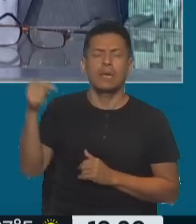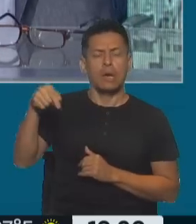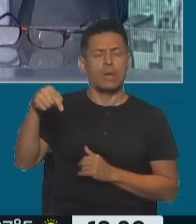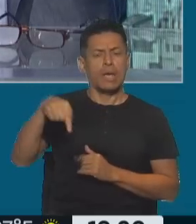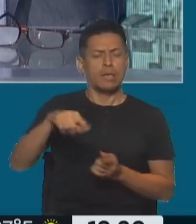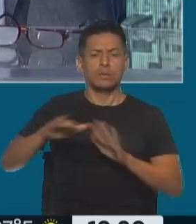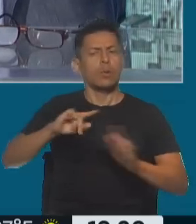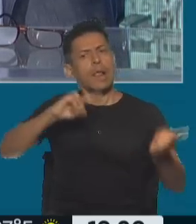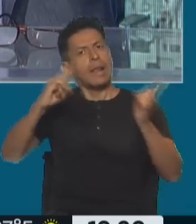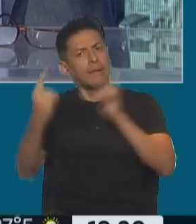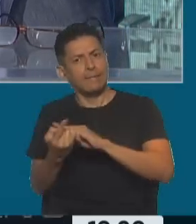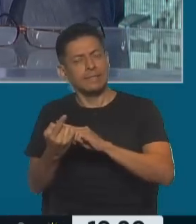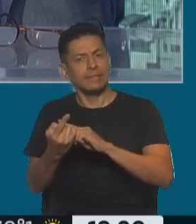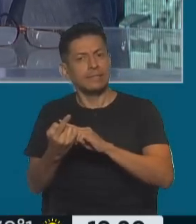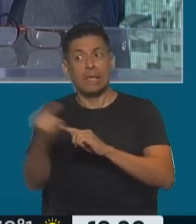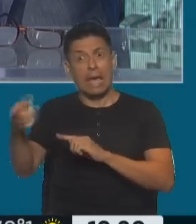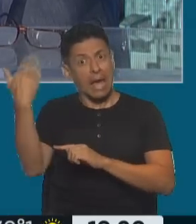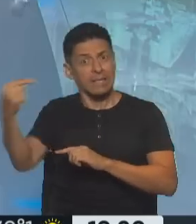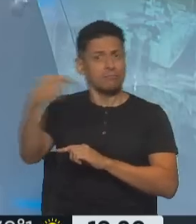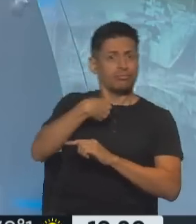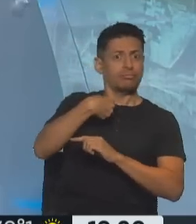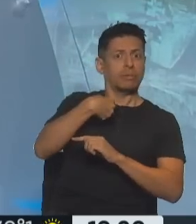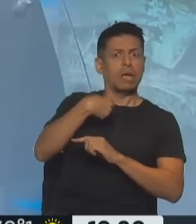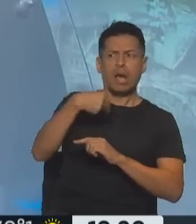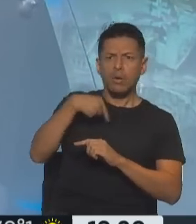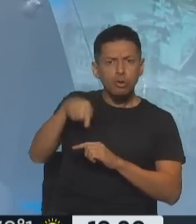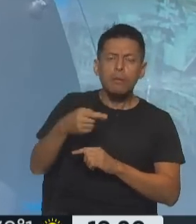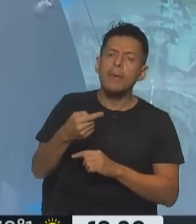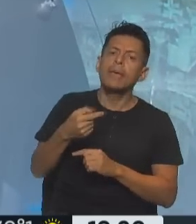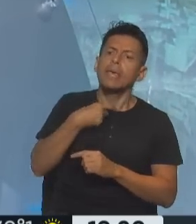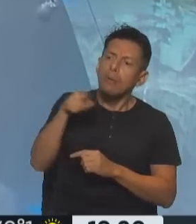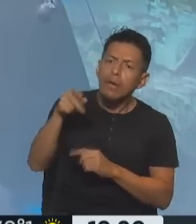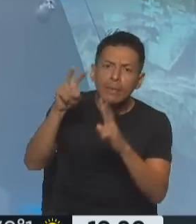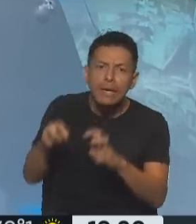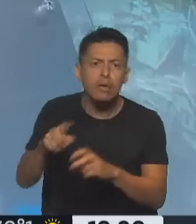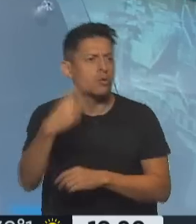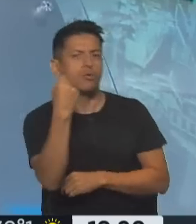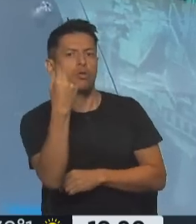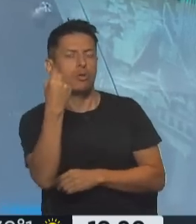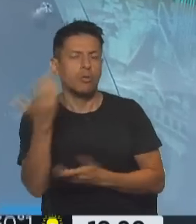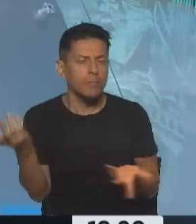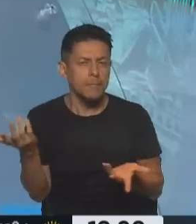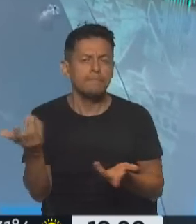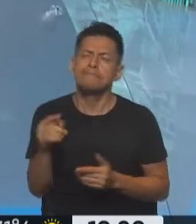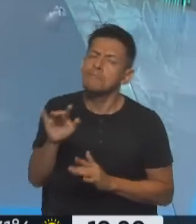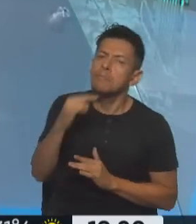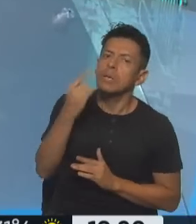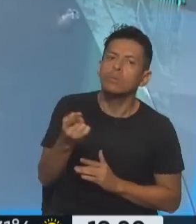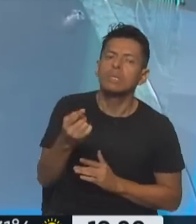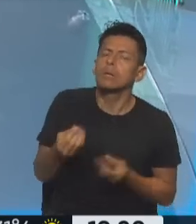eso no se puede investigar. Claro, ahí apunta la pregunta. ¿Cómo considera usted que la justicia